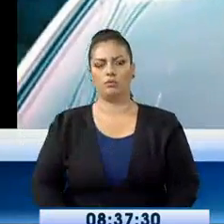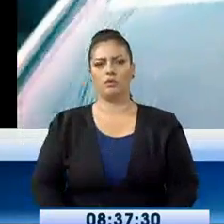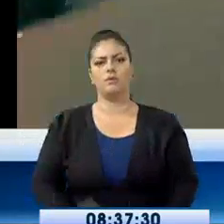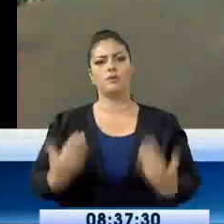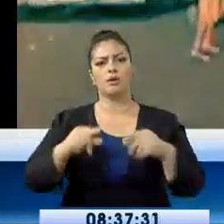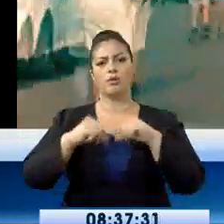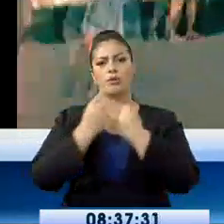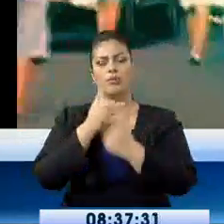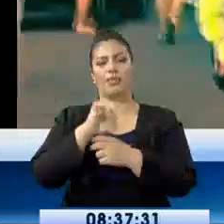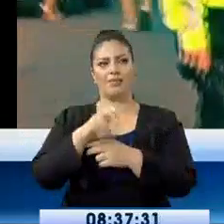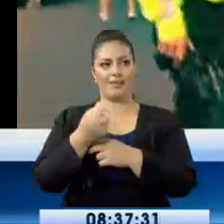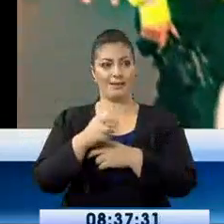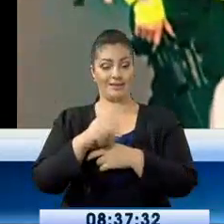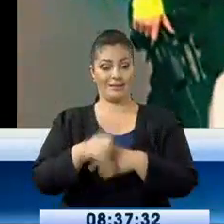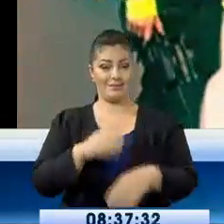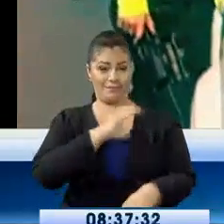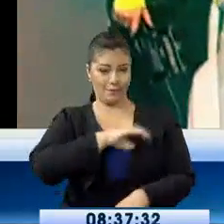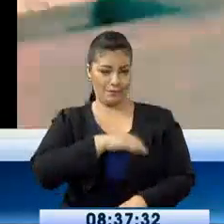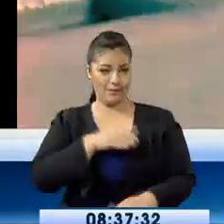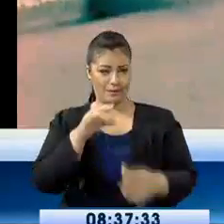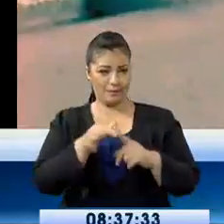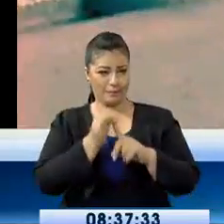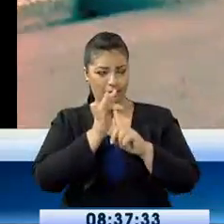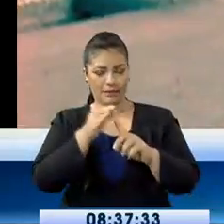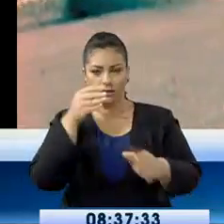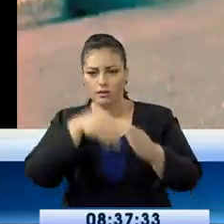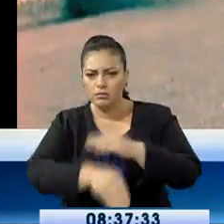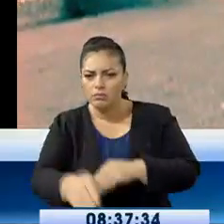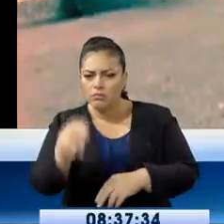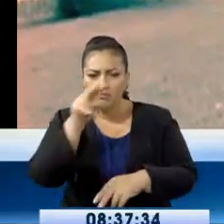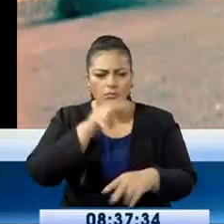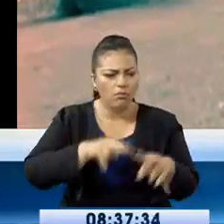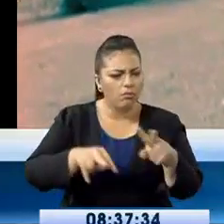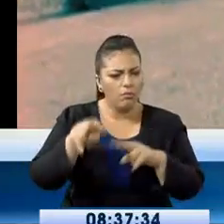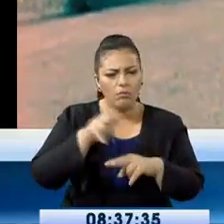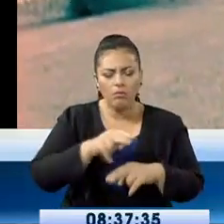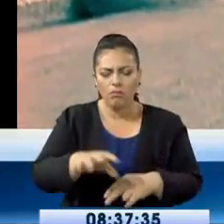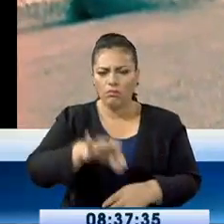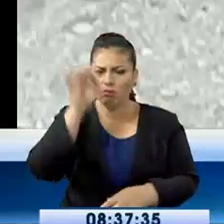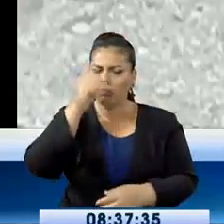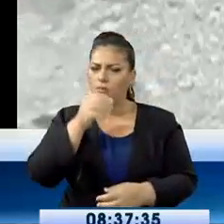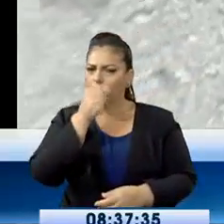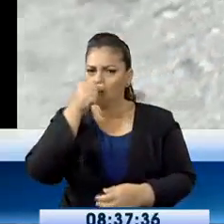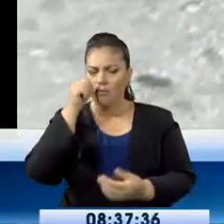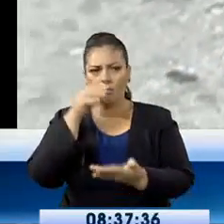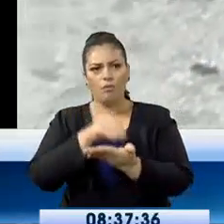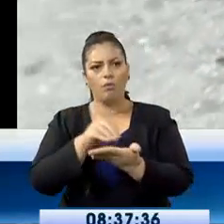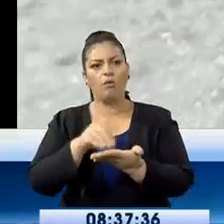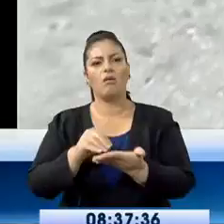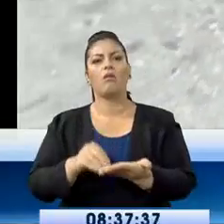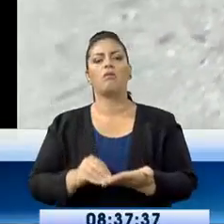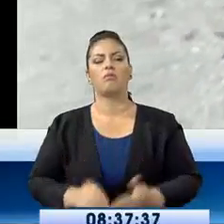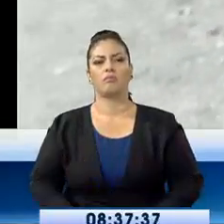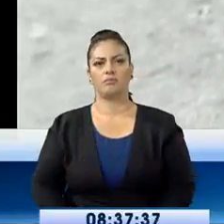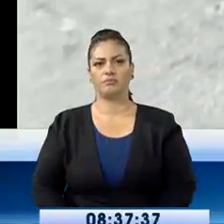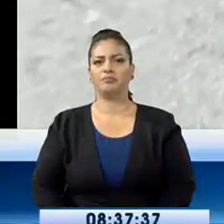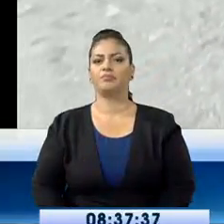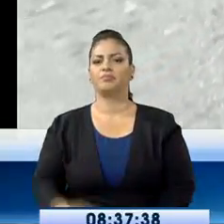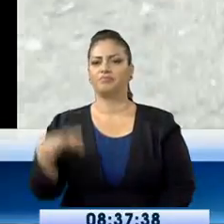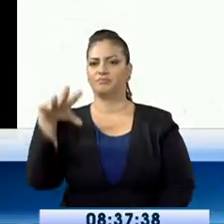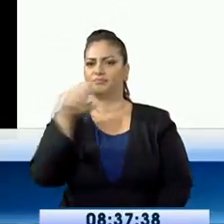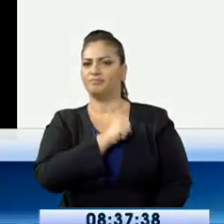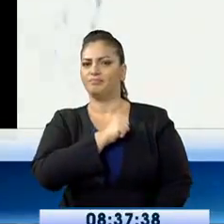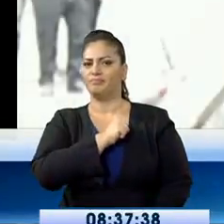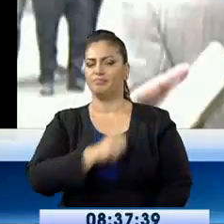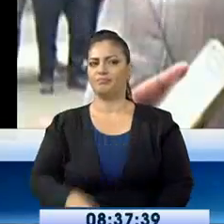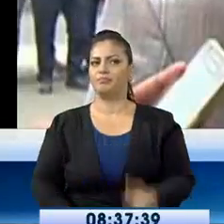marihuana. Según indican los agentes, ese hallazgo sería parte de la extorsión a la cual era sometida la